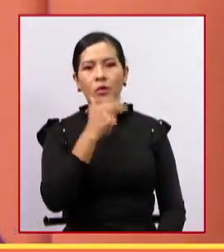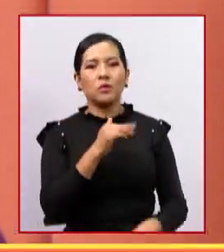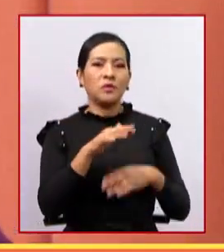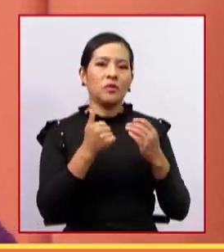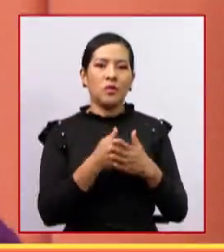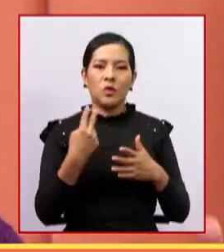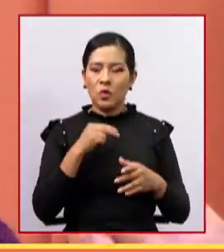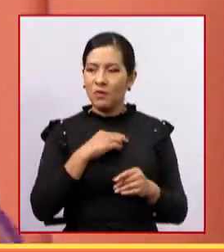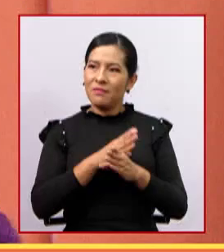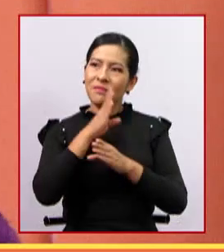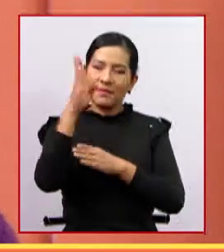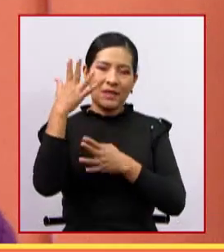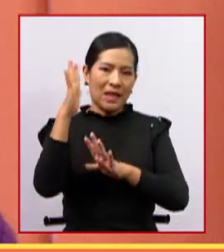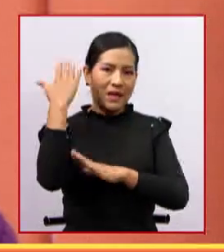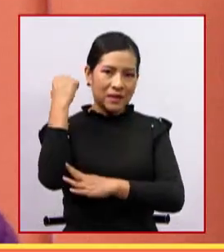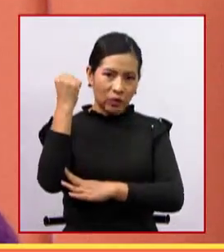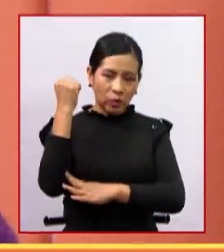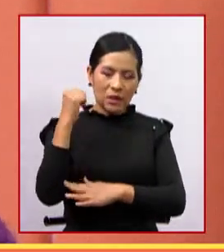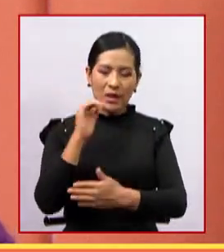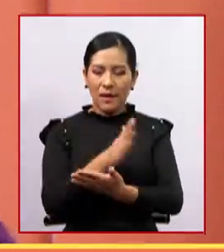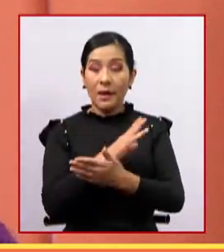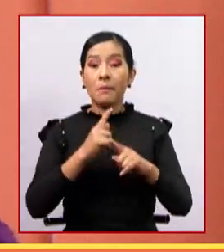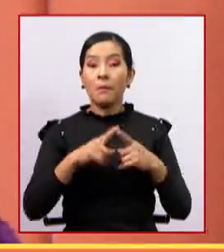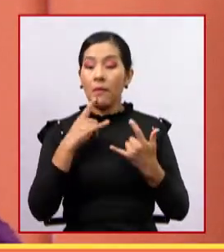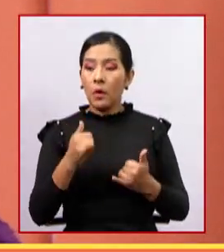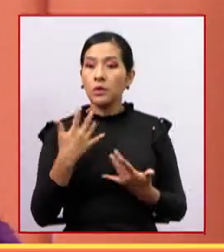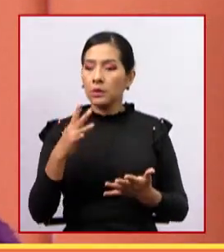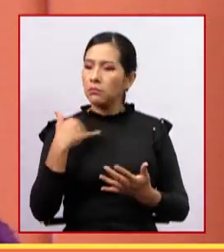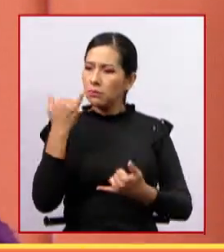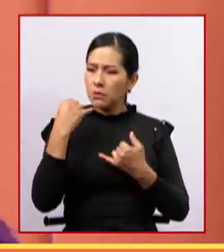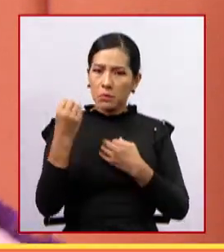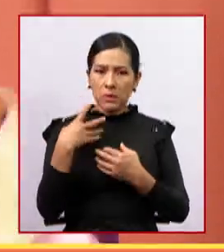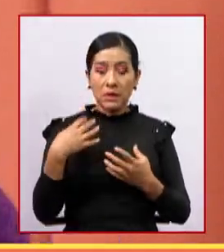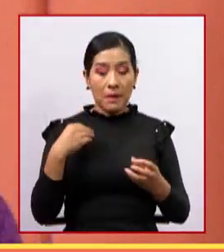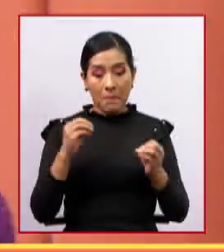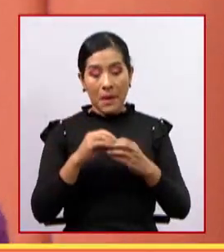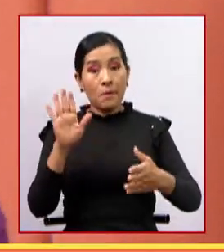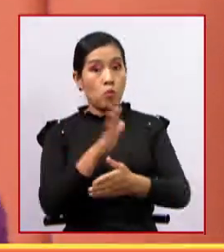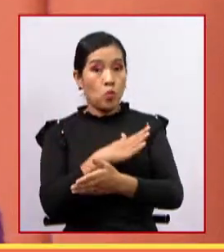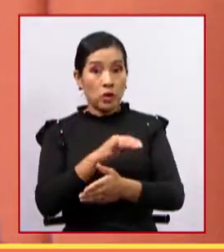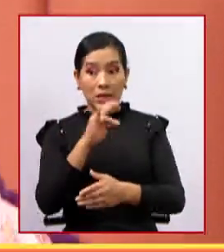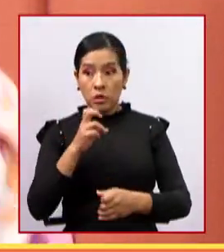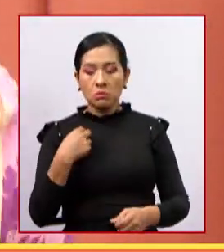Entonces, cuando hemos hablado, me han dicho, queremos hacer algo de la música del Jechu. Ah, yo sé.